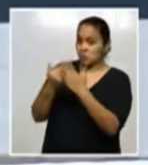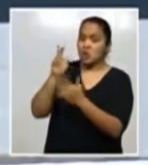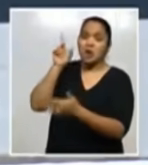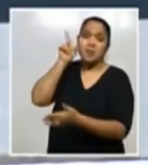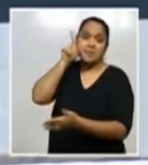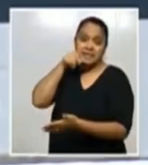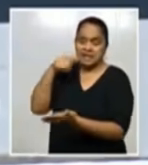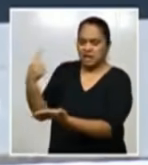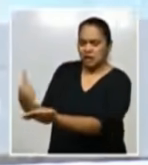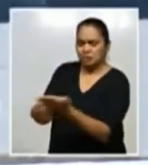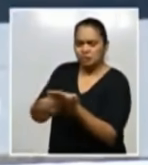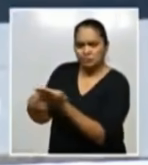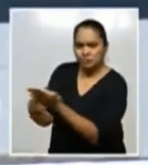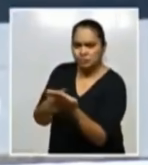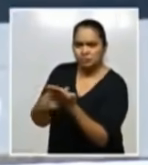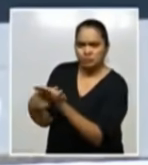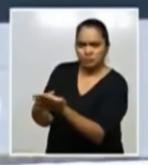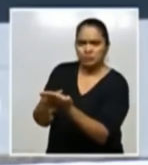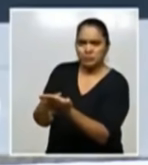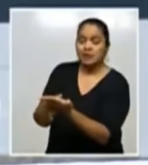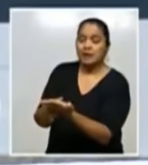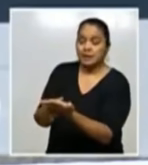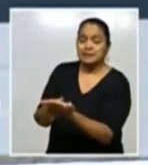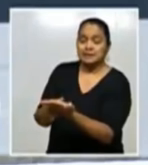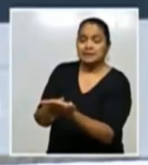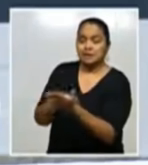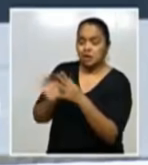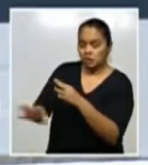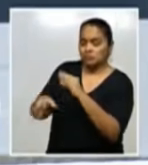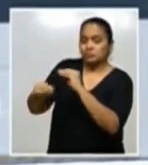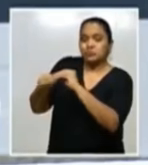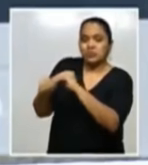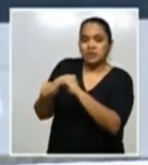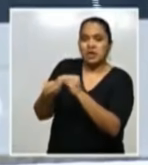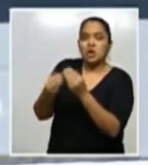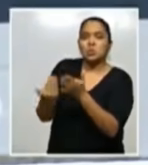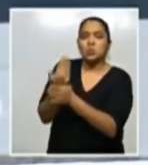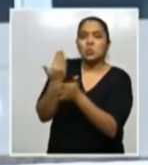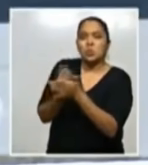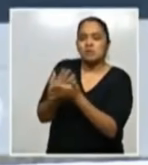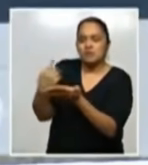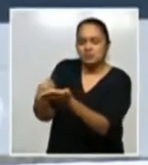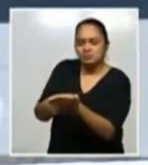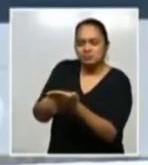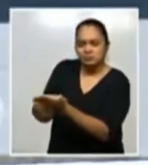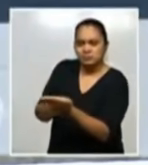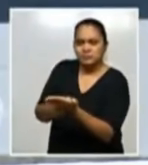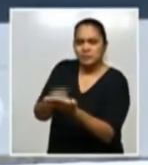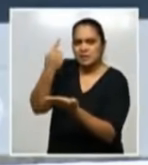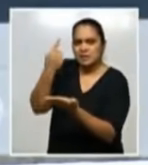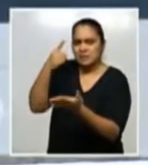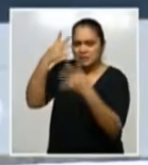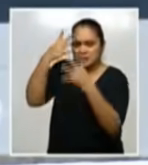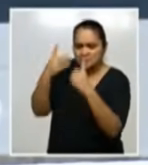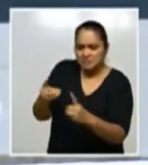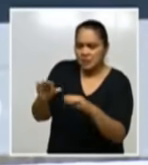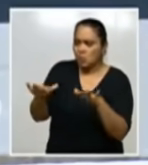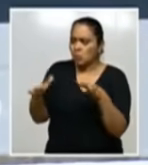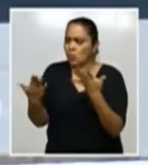elemento sumamente importante y el día de mañana se agrega esta mesa para repensar y